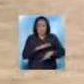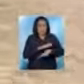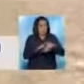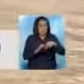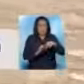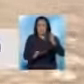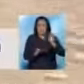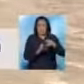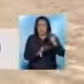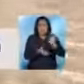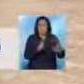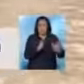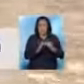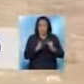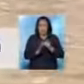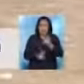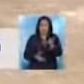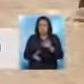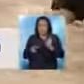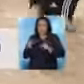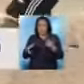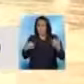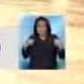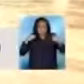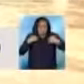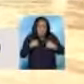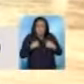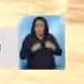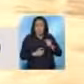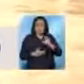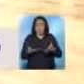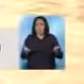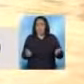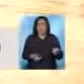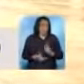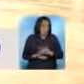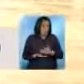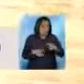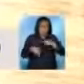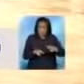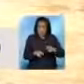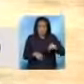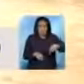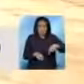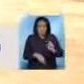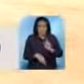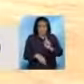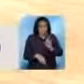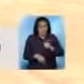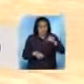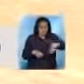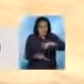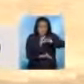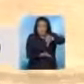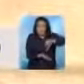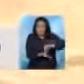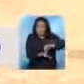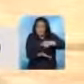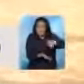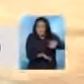viviendas, más personas con mochilas, con sus cosas. Así es, yo no me encuentro en un río, aunque parezca increíble, esto es la Plaza de Armas. El